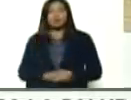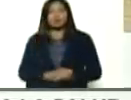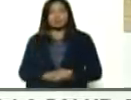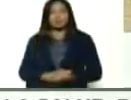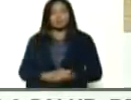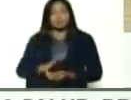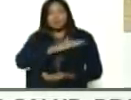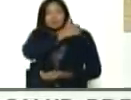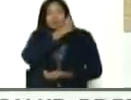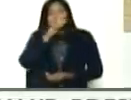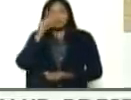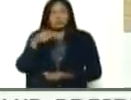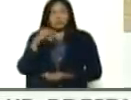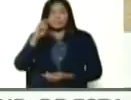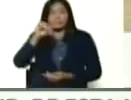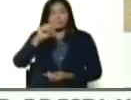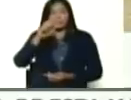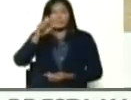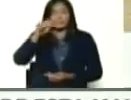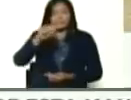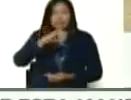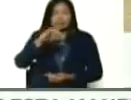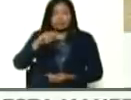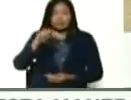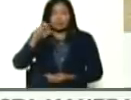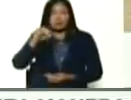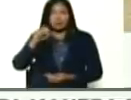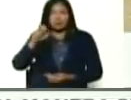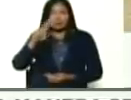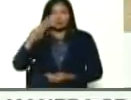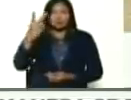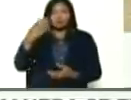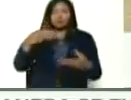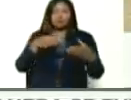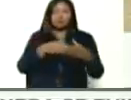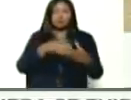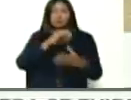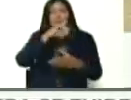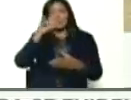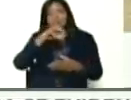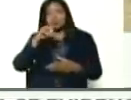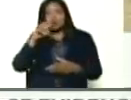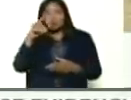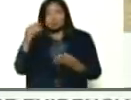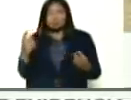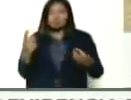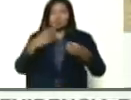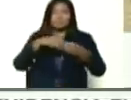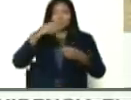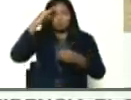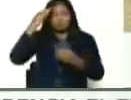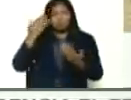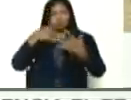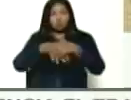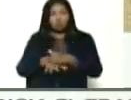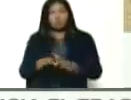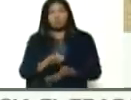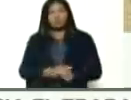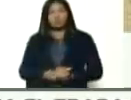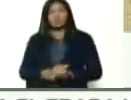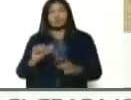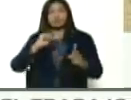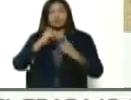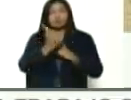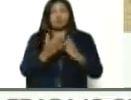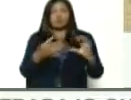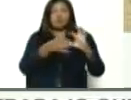que manzanares perdón que es el segundo comandante de la zodi demostrando la unión cívica militar el ecosocialismo va